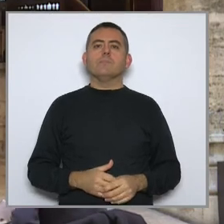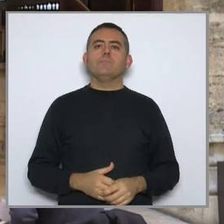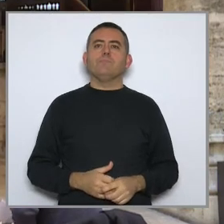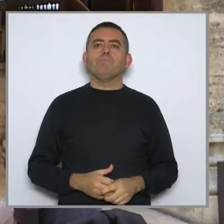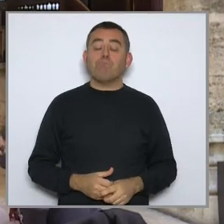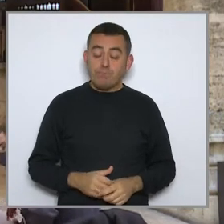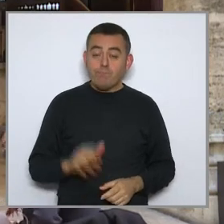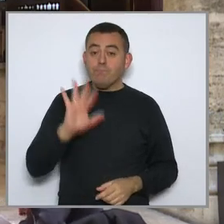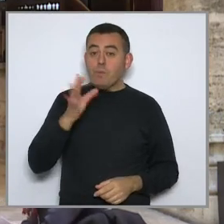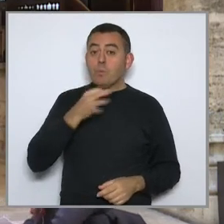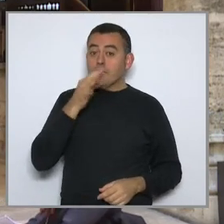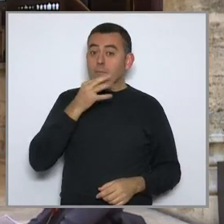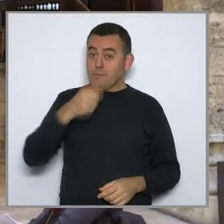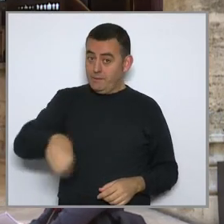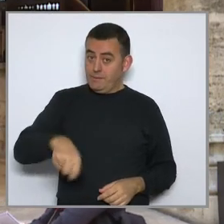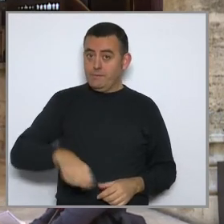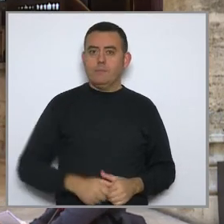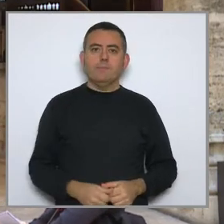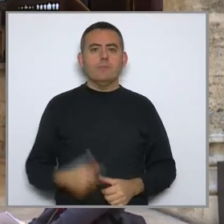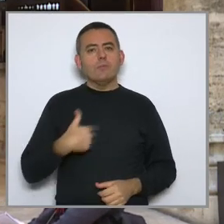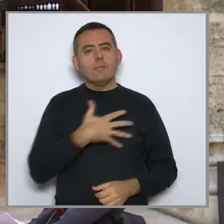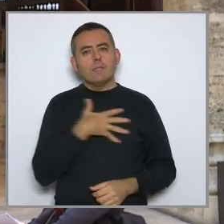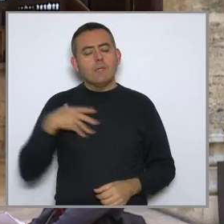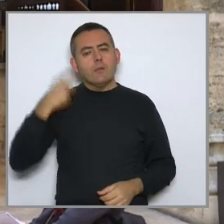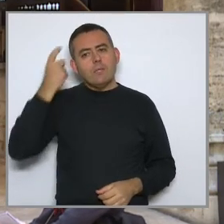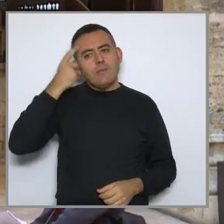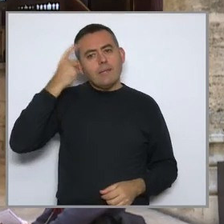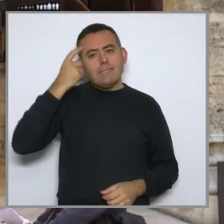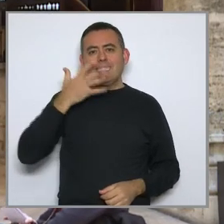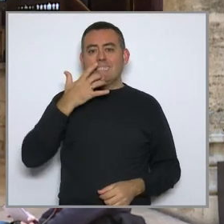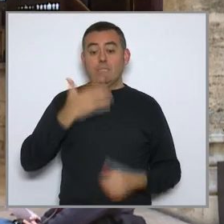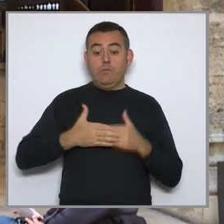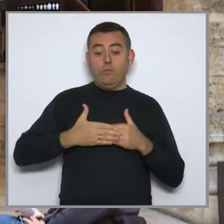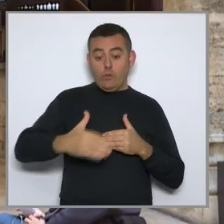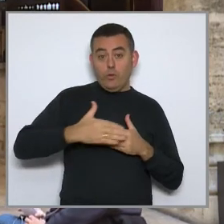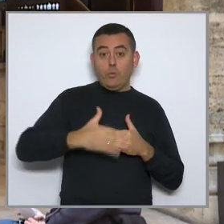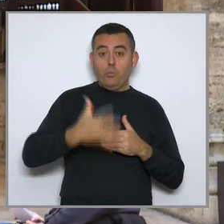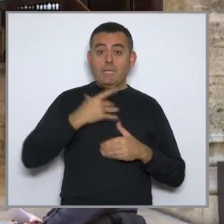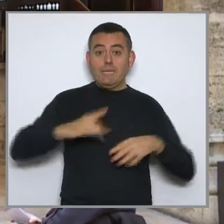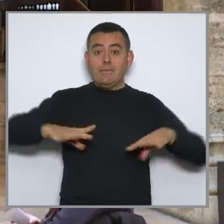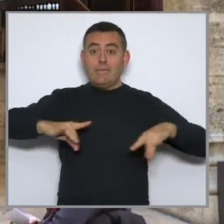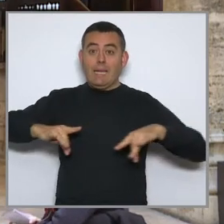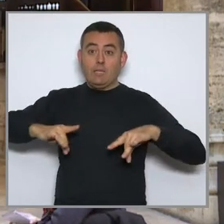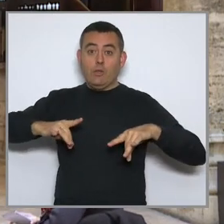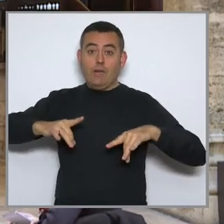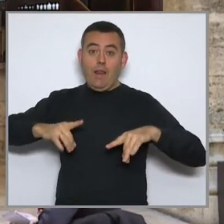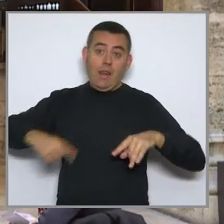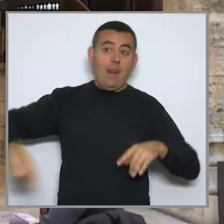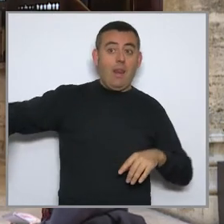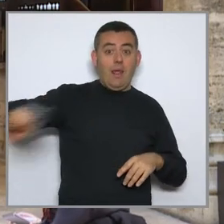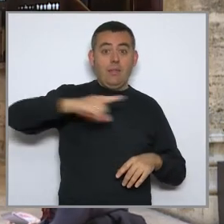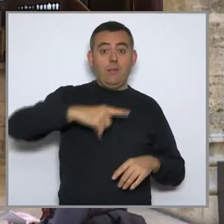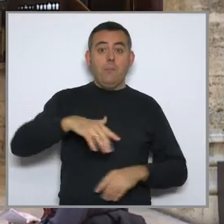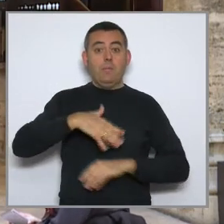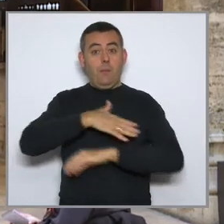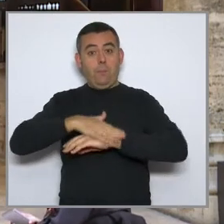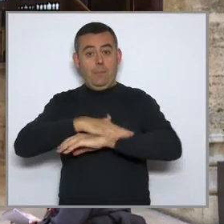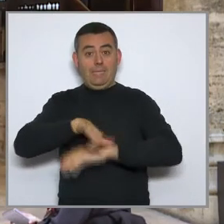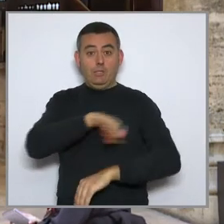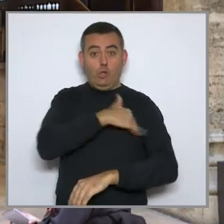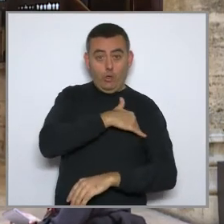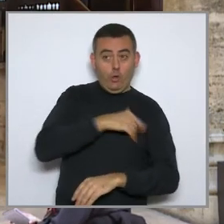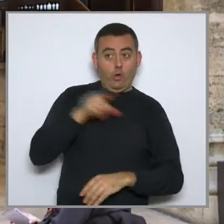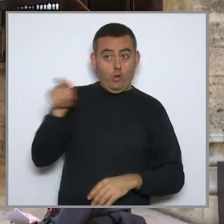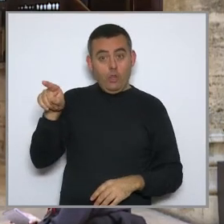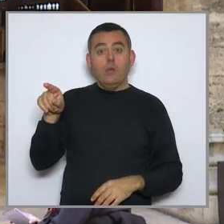Bona vesprada, president. A mi m'agradaria saber si pròximament hi ha una reunió interterritorial entre el ministre i les comunitats